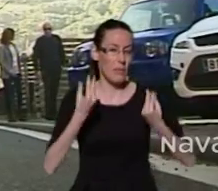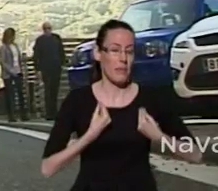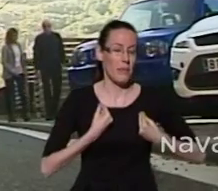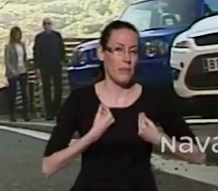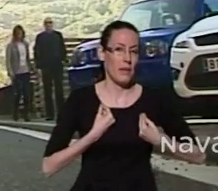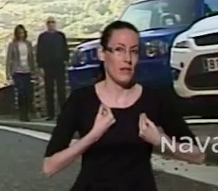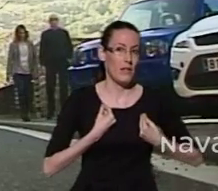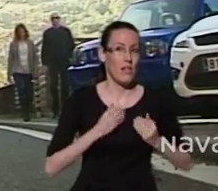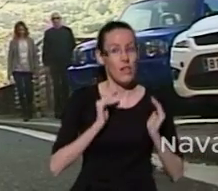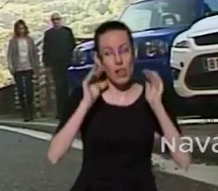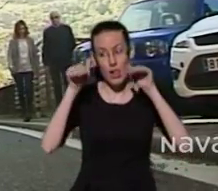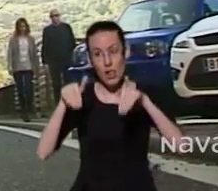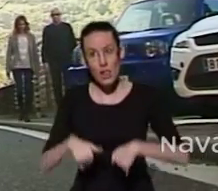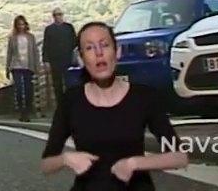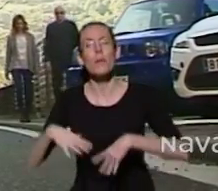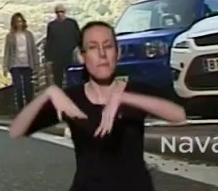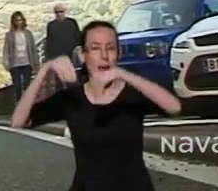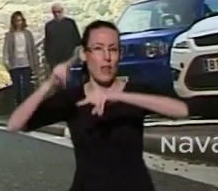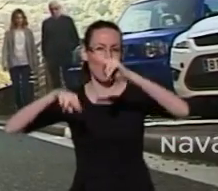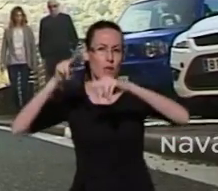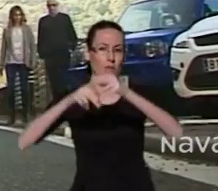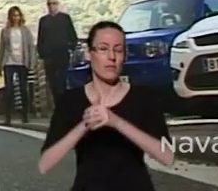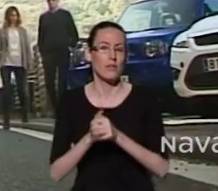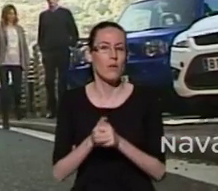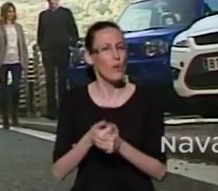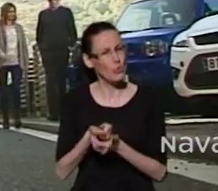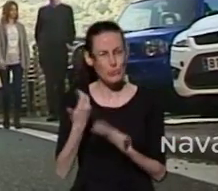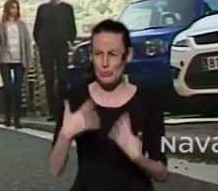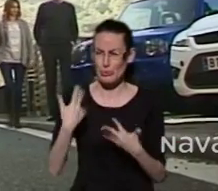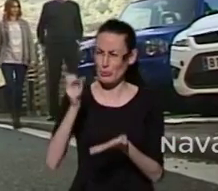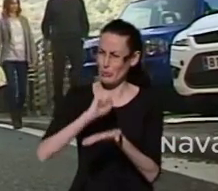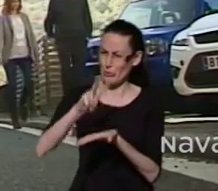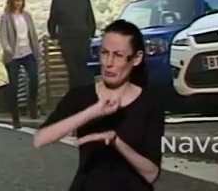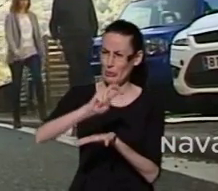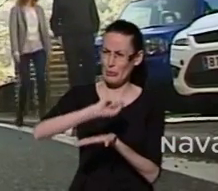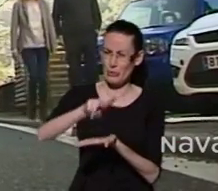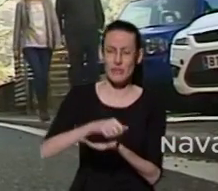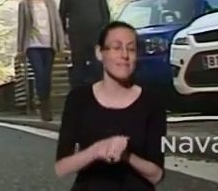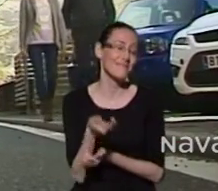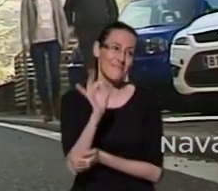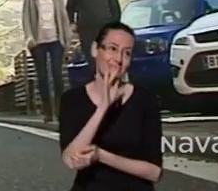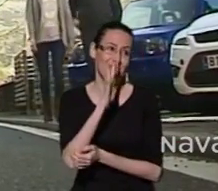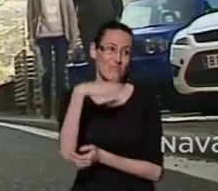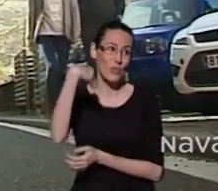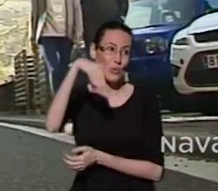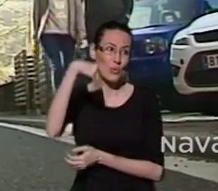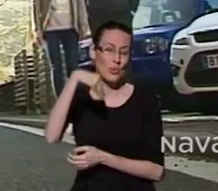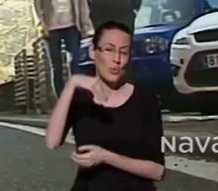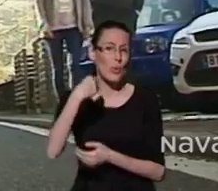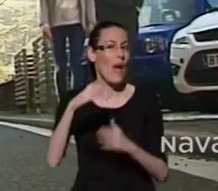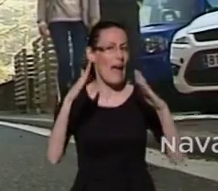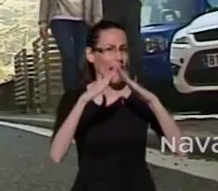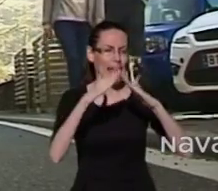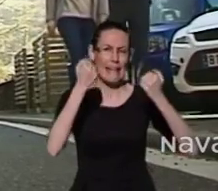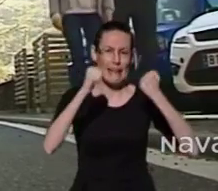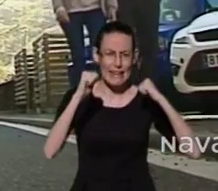y construyó este palacio. Bueno, Paco, ¿me estás haciendo andar? Bueno, es que el pueblo de Zumbilla tiene muchas casas, muchos caseríos.